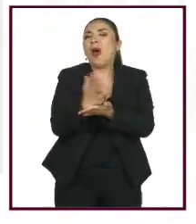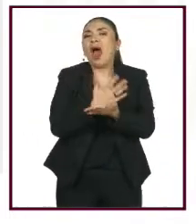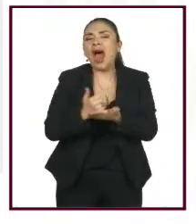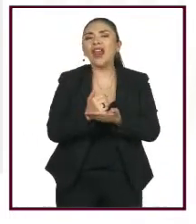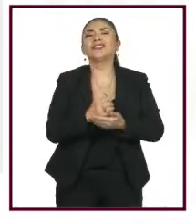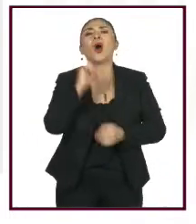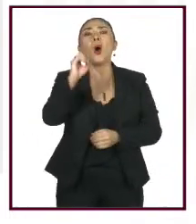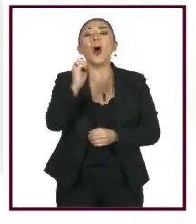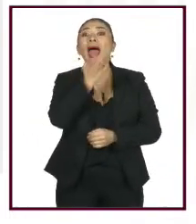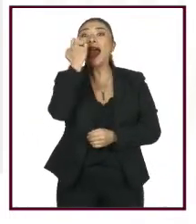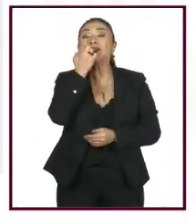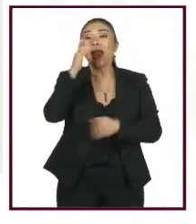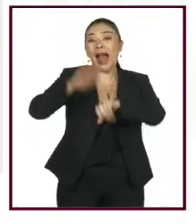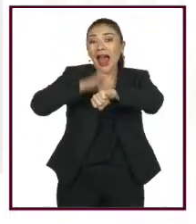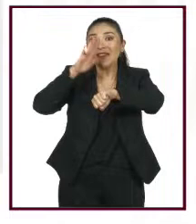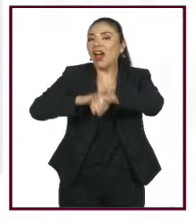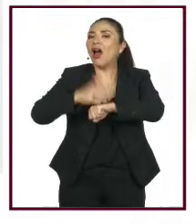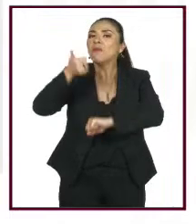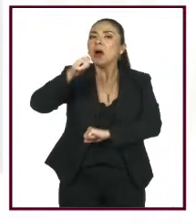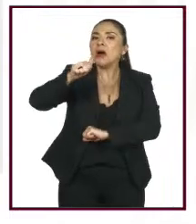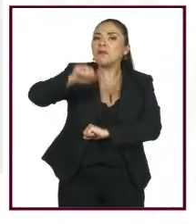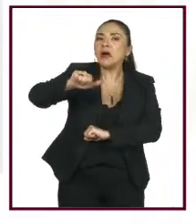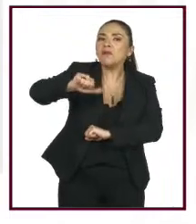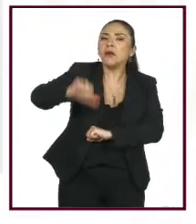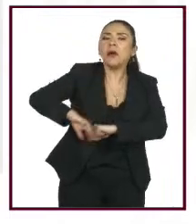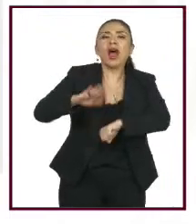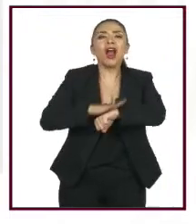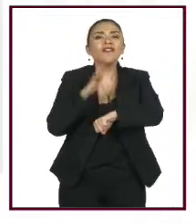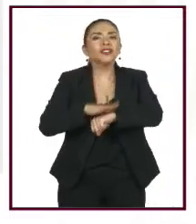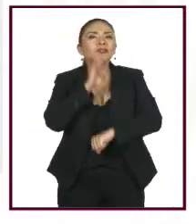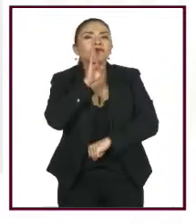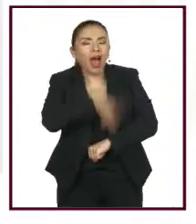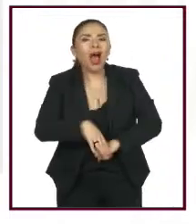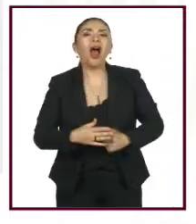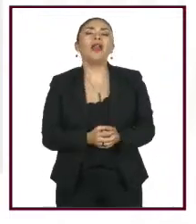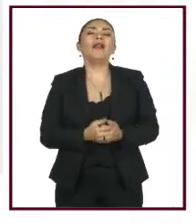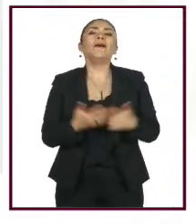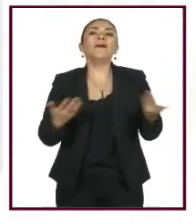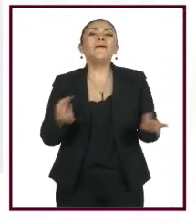su rendimiento académico, sus calificaciones,